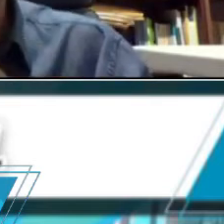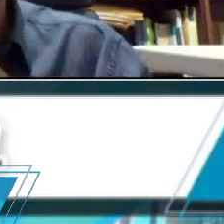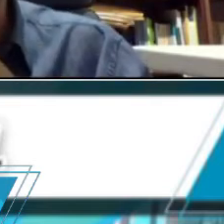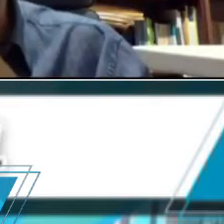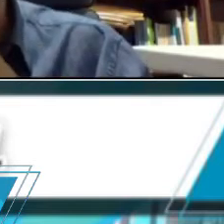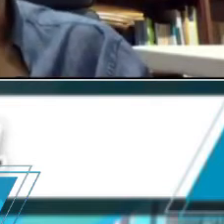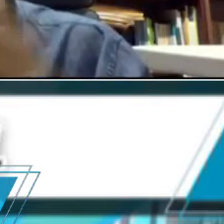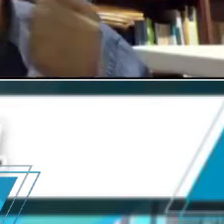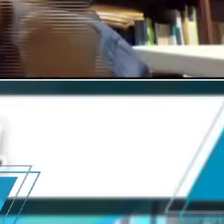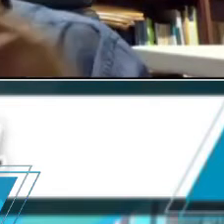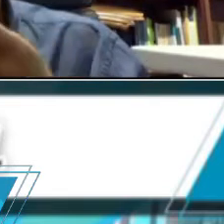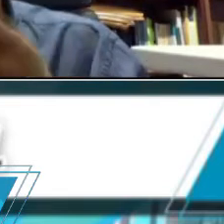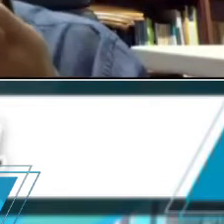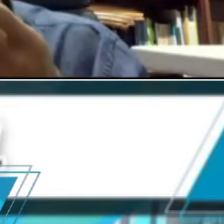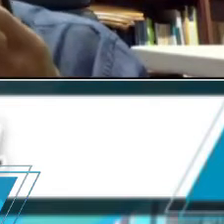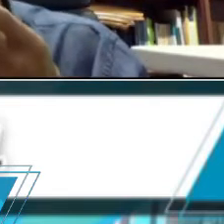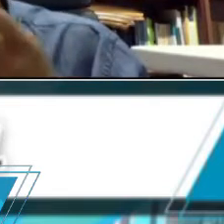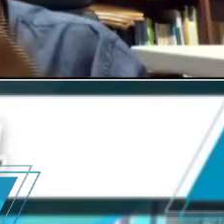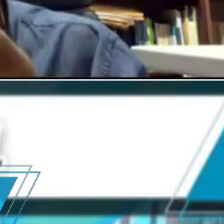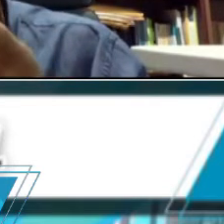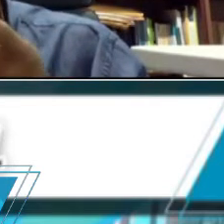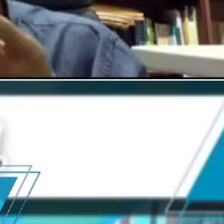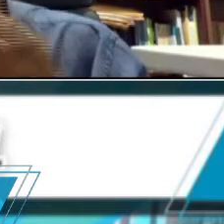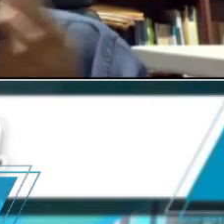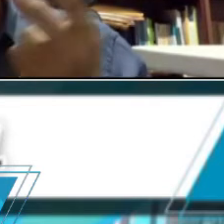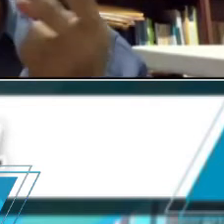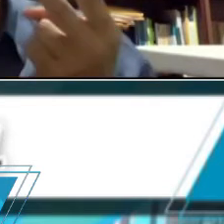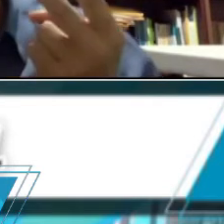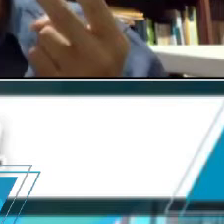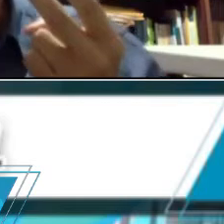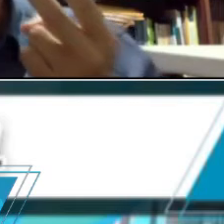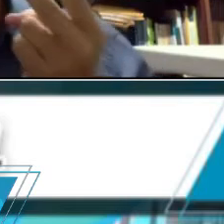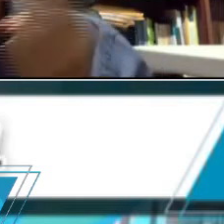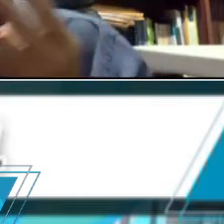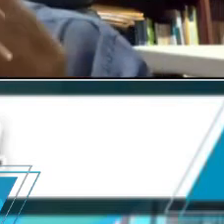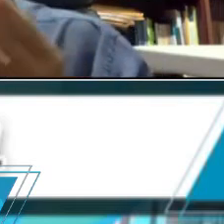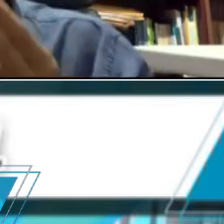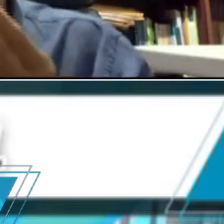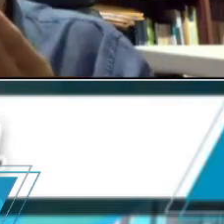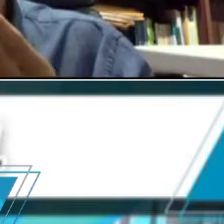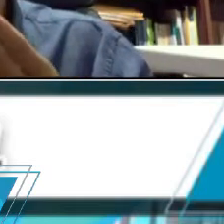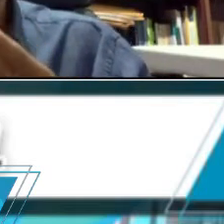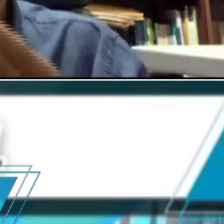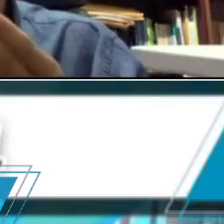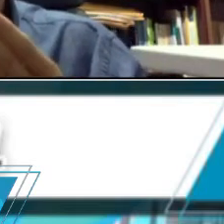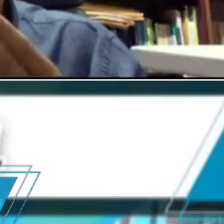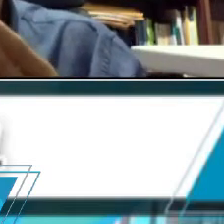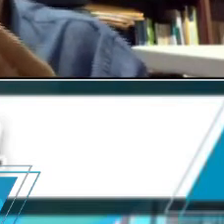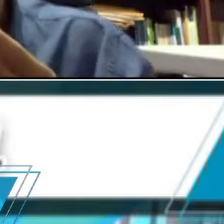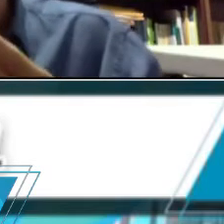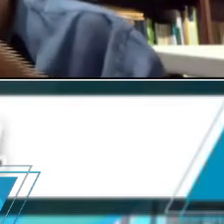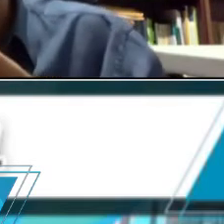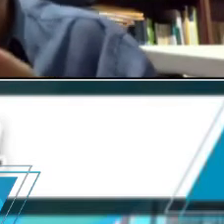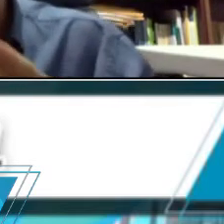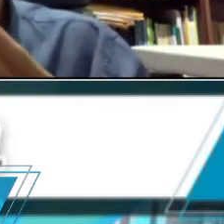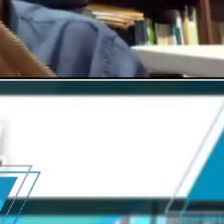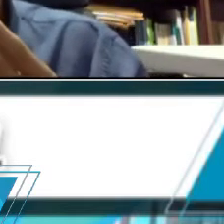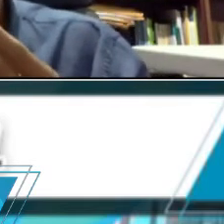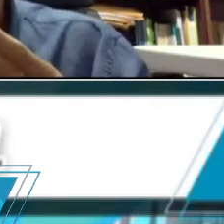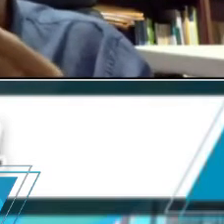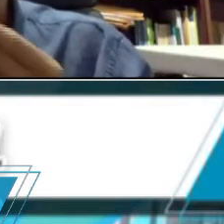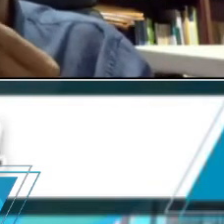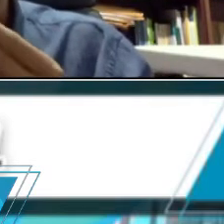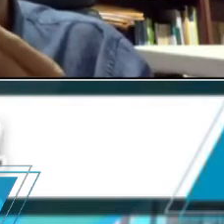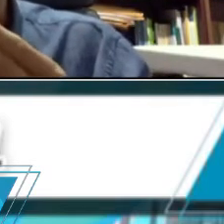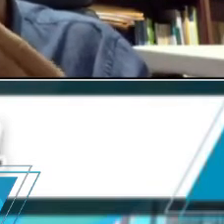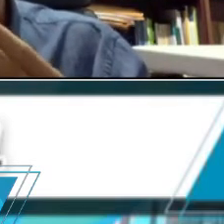la evasión va a aumentar, eso es uno. El lavado de dinero en Costa Rica se va a intensificar.